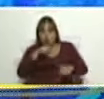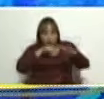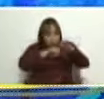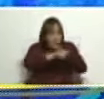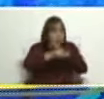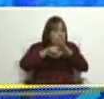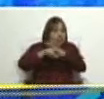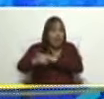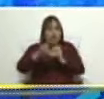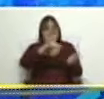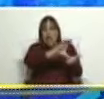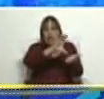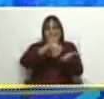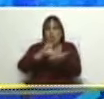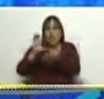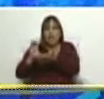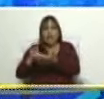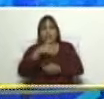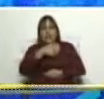Beijing.